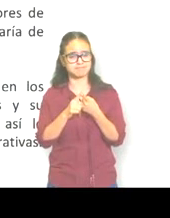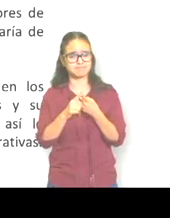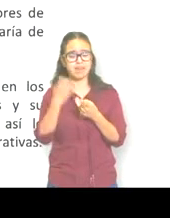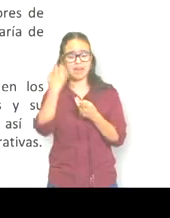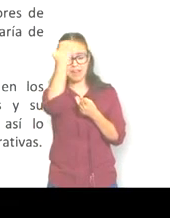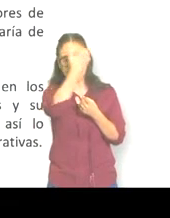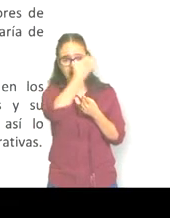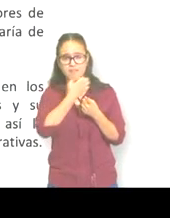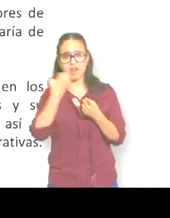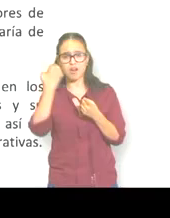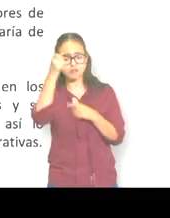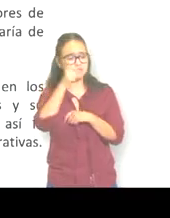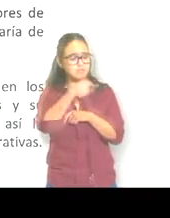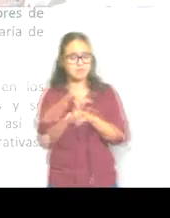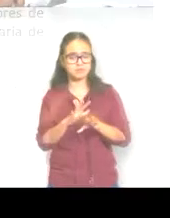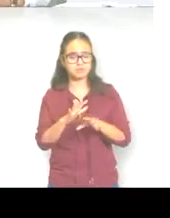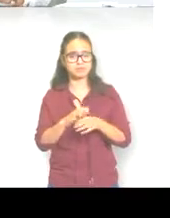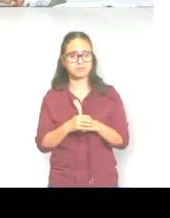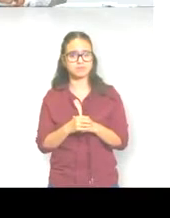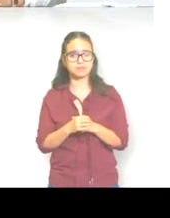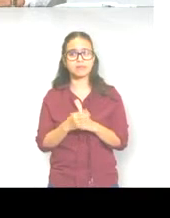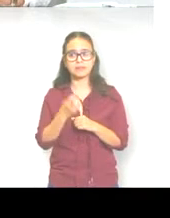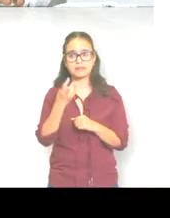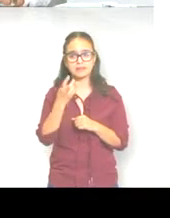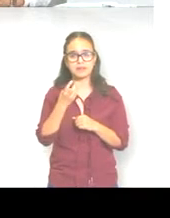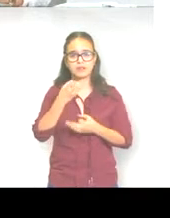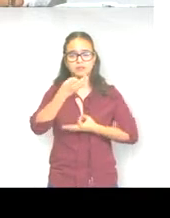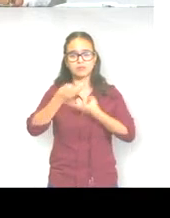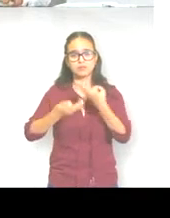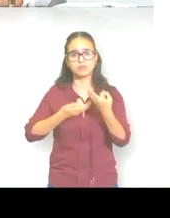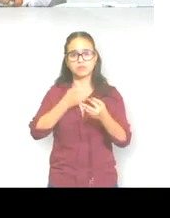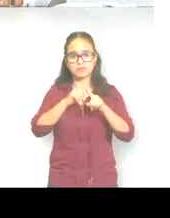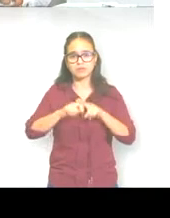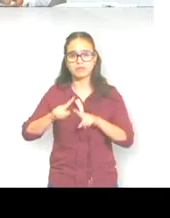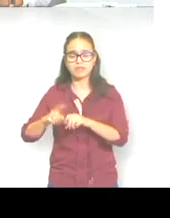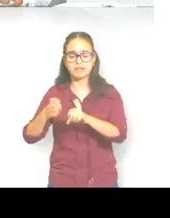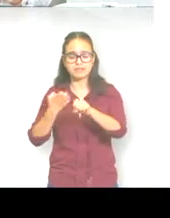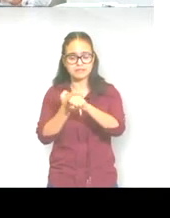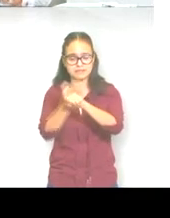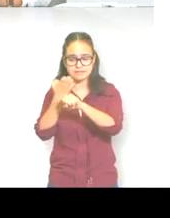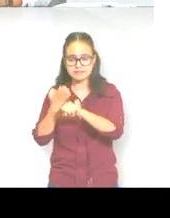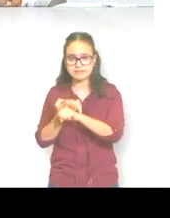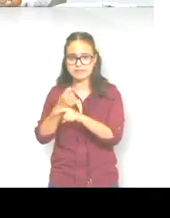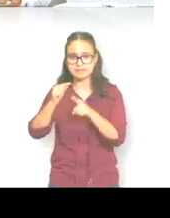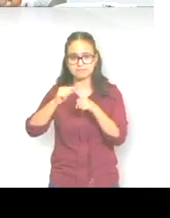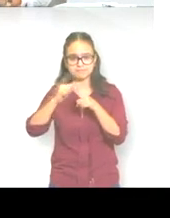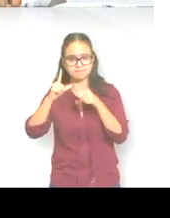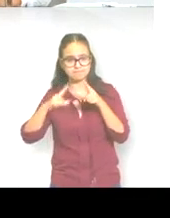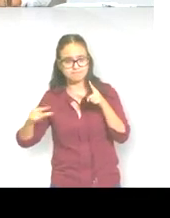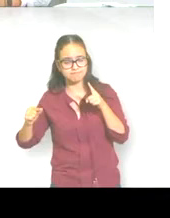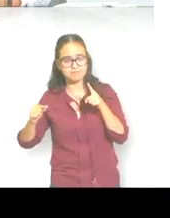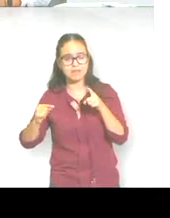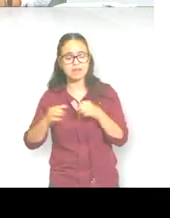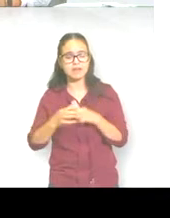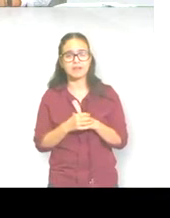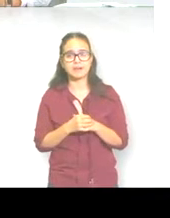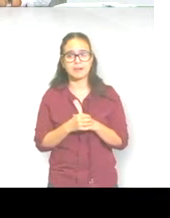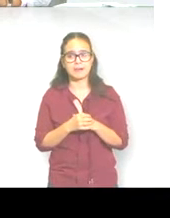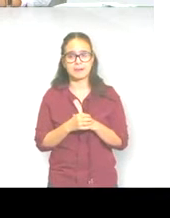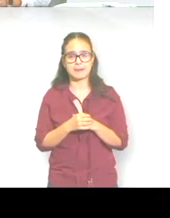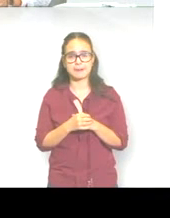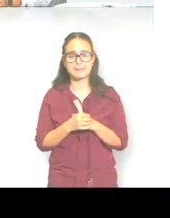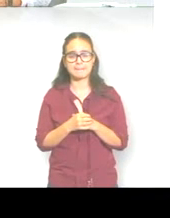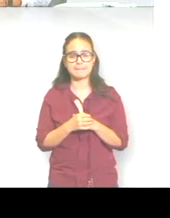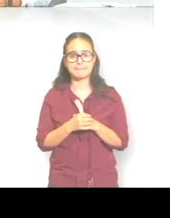en todas las entidades federativas. La información en donde todas las entidades debemos estar subiendo con sistemas muy